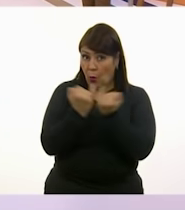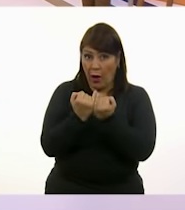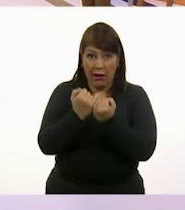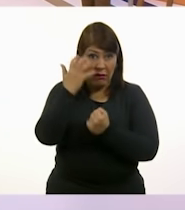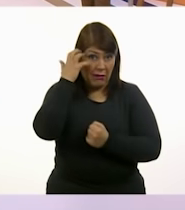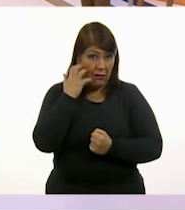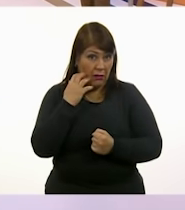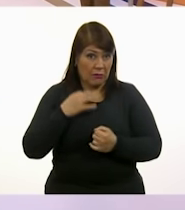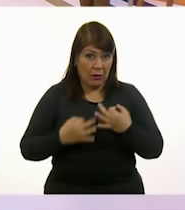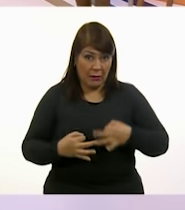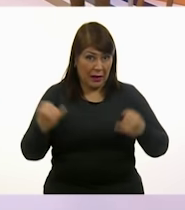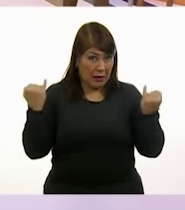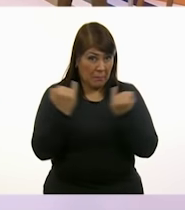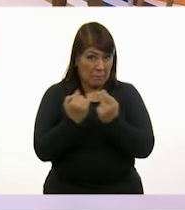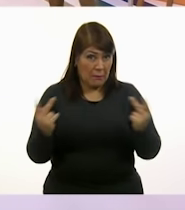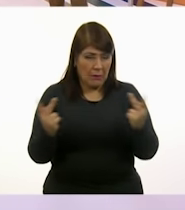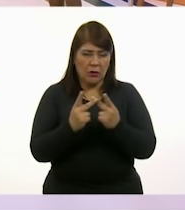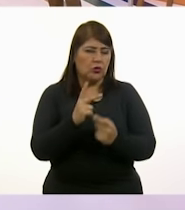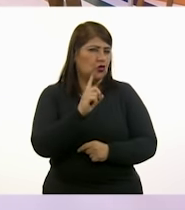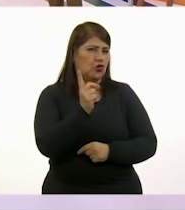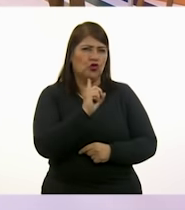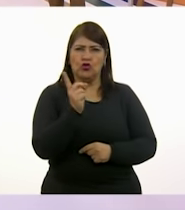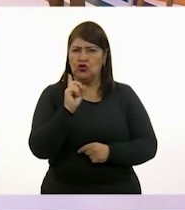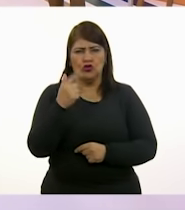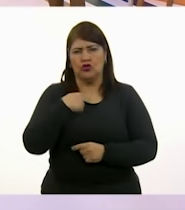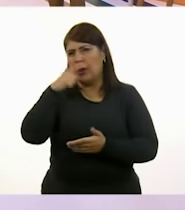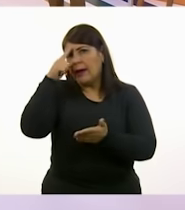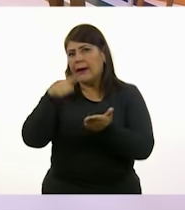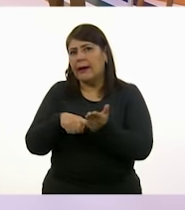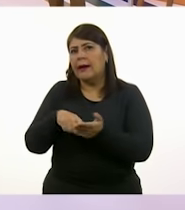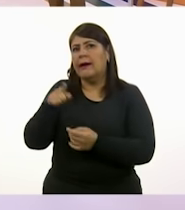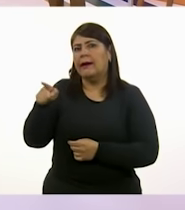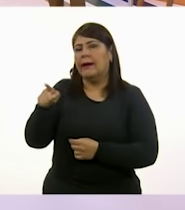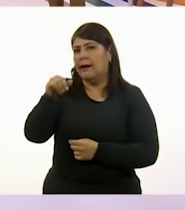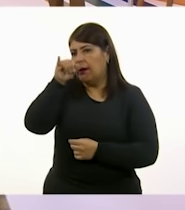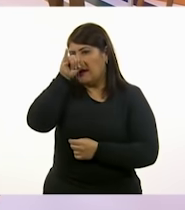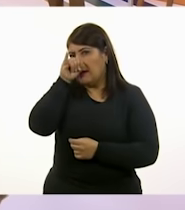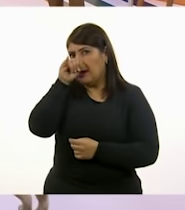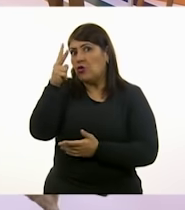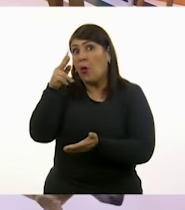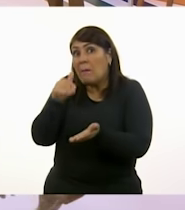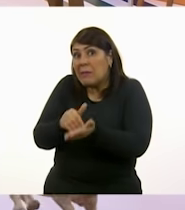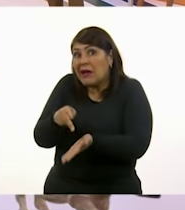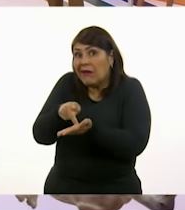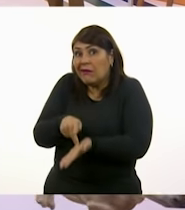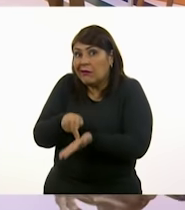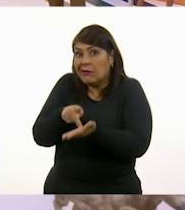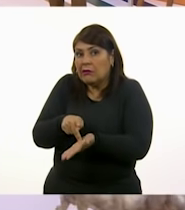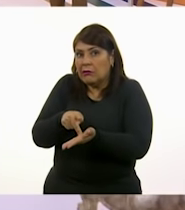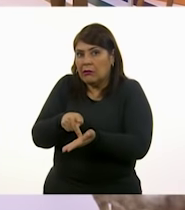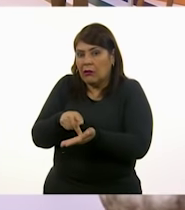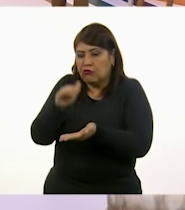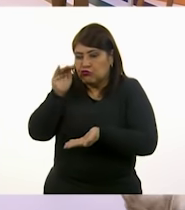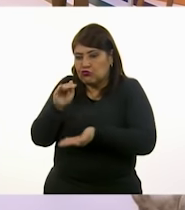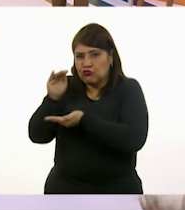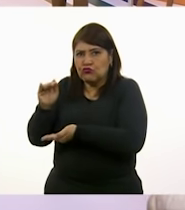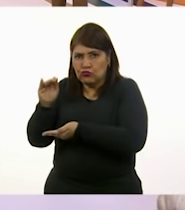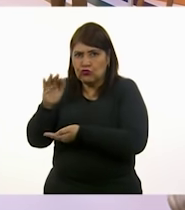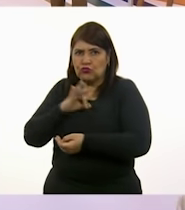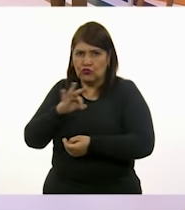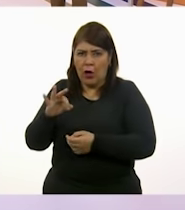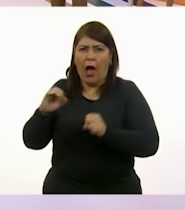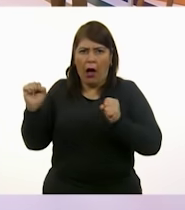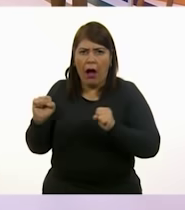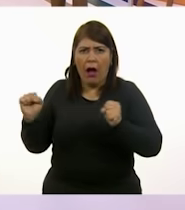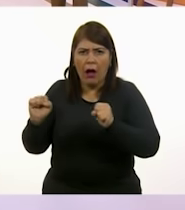no, maestro Dani Es que el rinoceronte pesa casi dos toneladas Así es Y con esas piernas tan cortas, sí puede correr, pero no